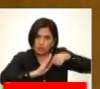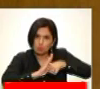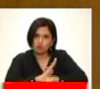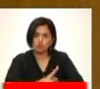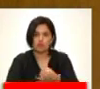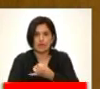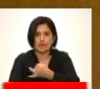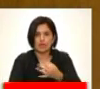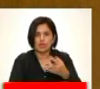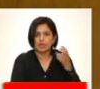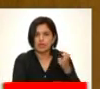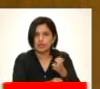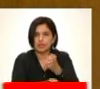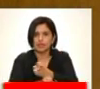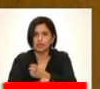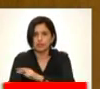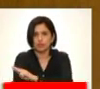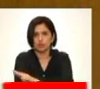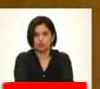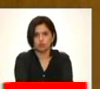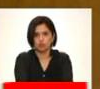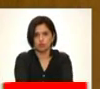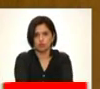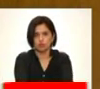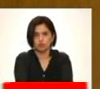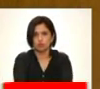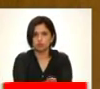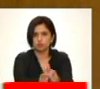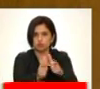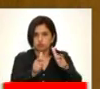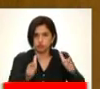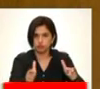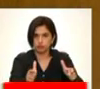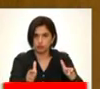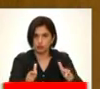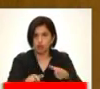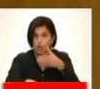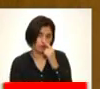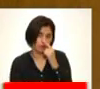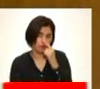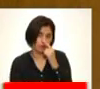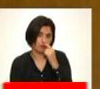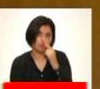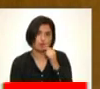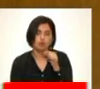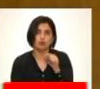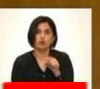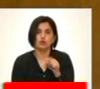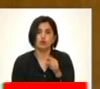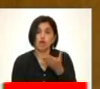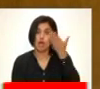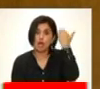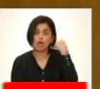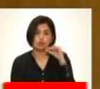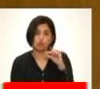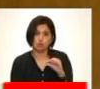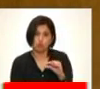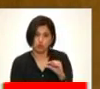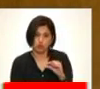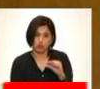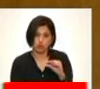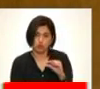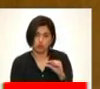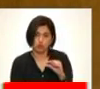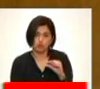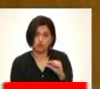la comisión de delitos en la macrozona sur, estando vigente el estado de excepción constitucional. Incluso más, hace pocos días atrás, a